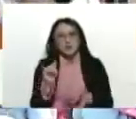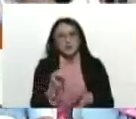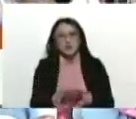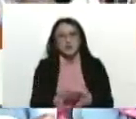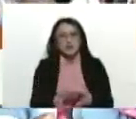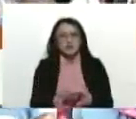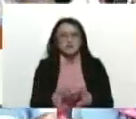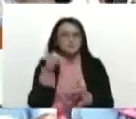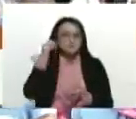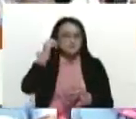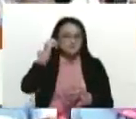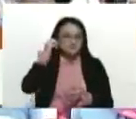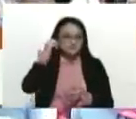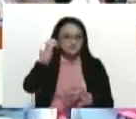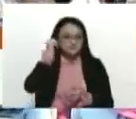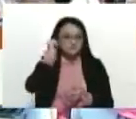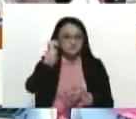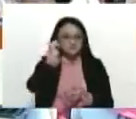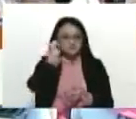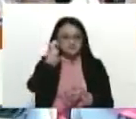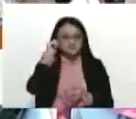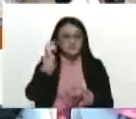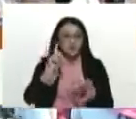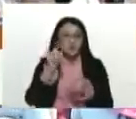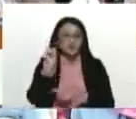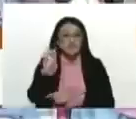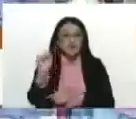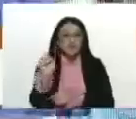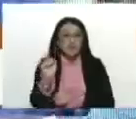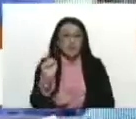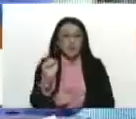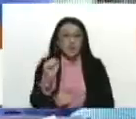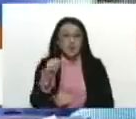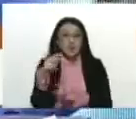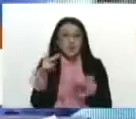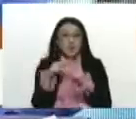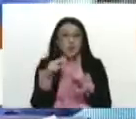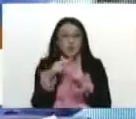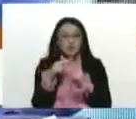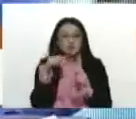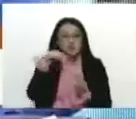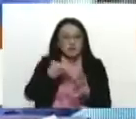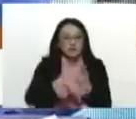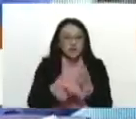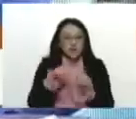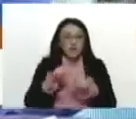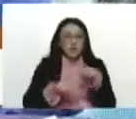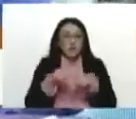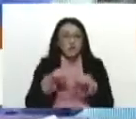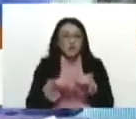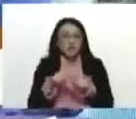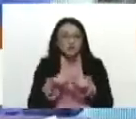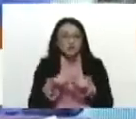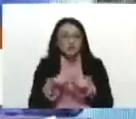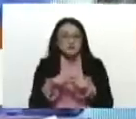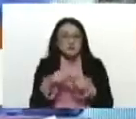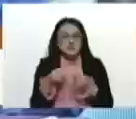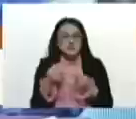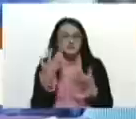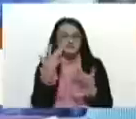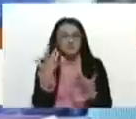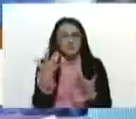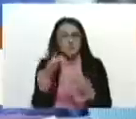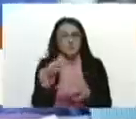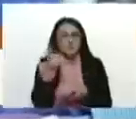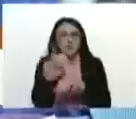conseguido aliados que terminan en ser traidores a nuestra patria porque les conocen cosas y no tienen como ver la cara